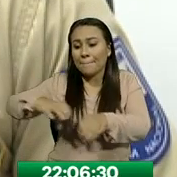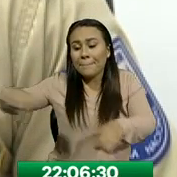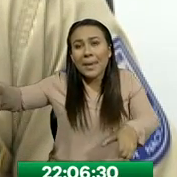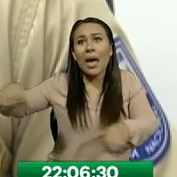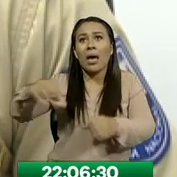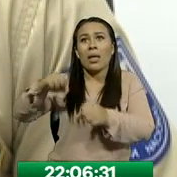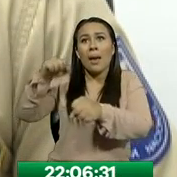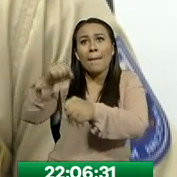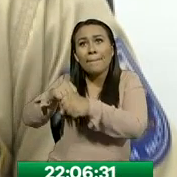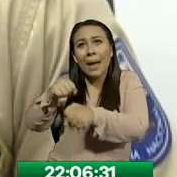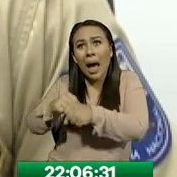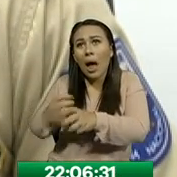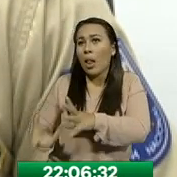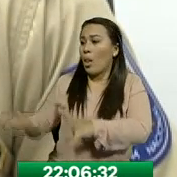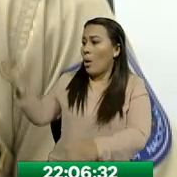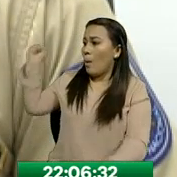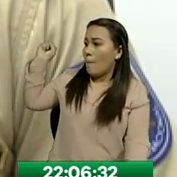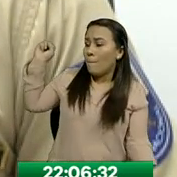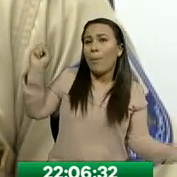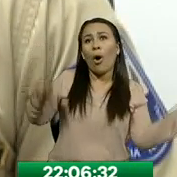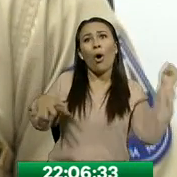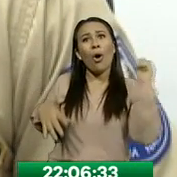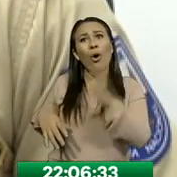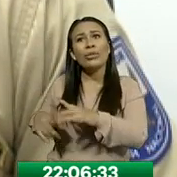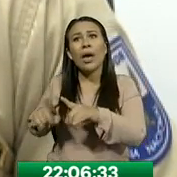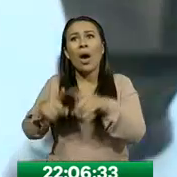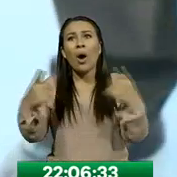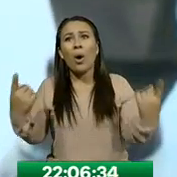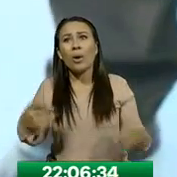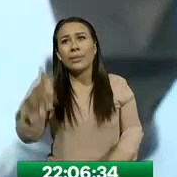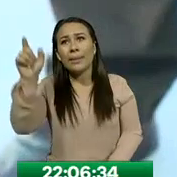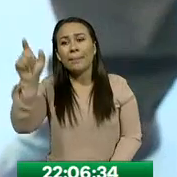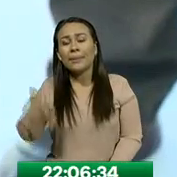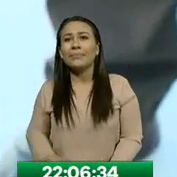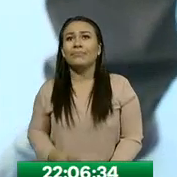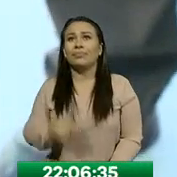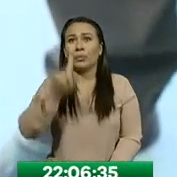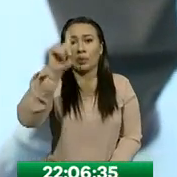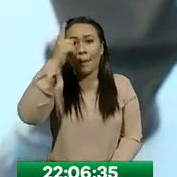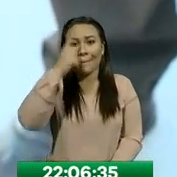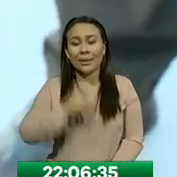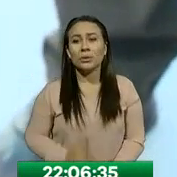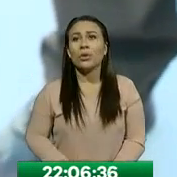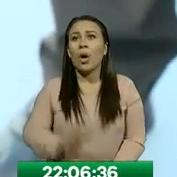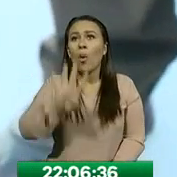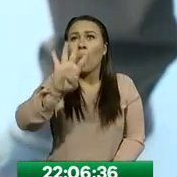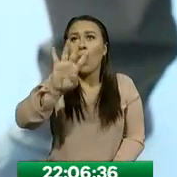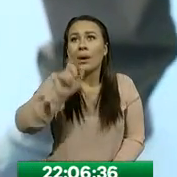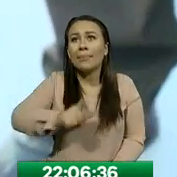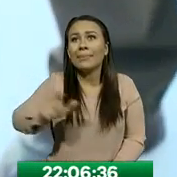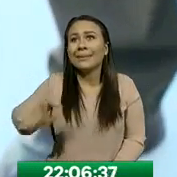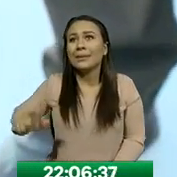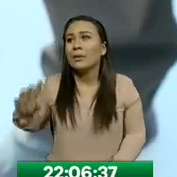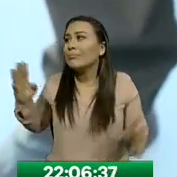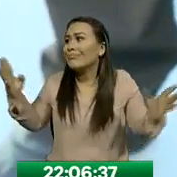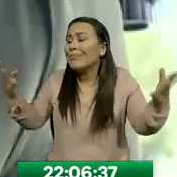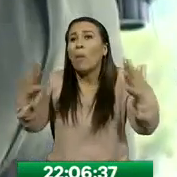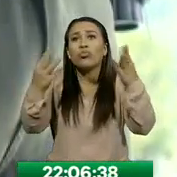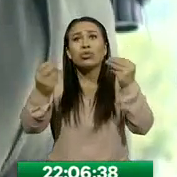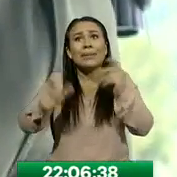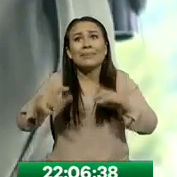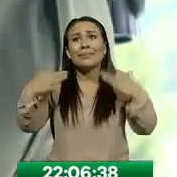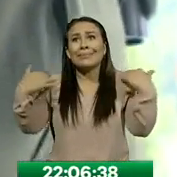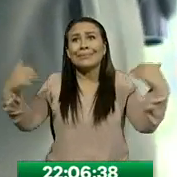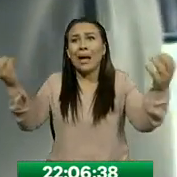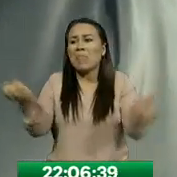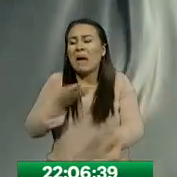personas afroecuatorianas se involucran dentro de una vivienda. En par de minutos, los cuatro policías se vieron rodeados por una multitud que empezó